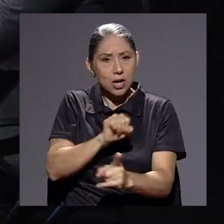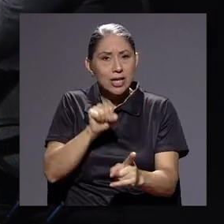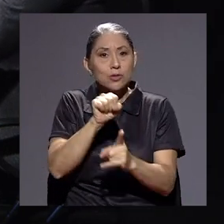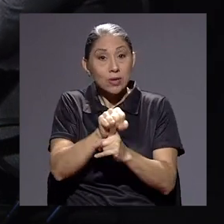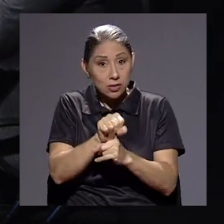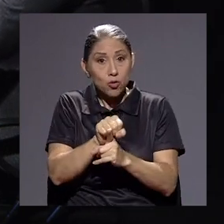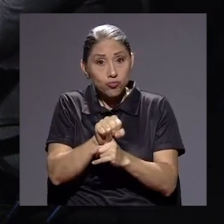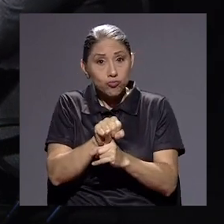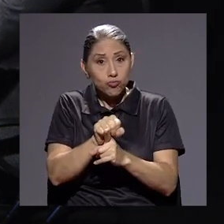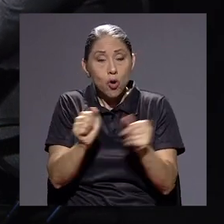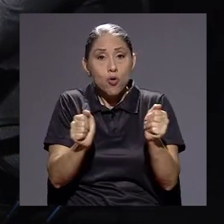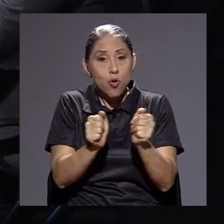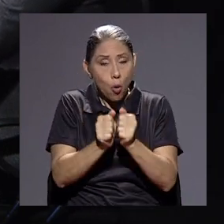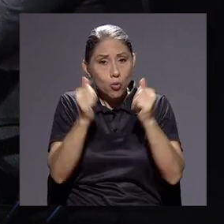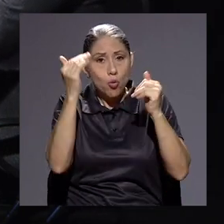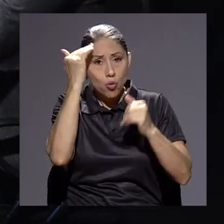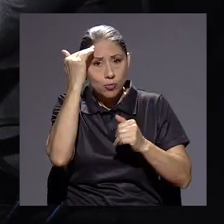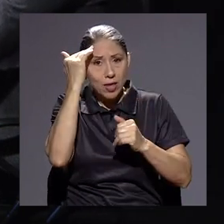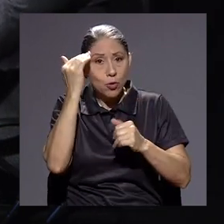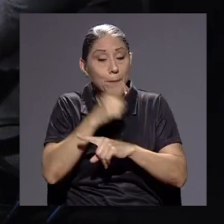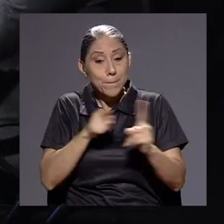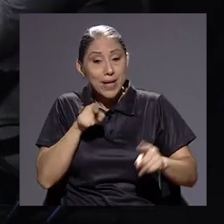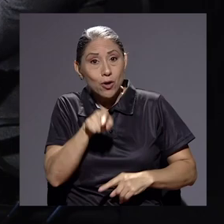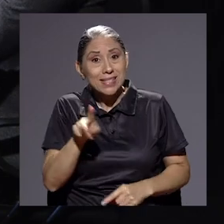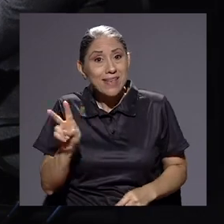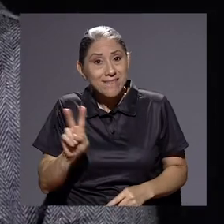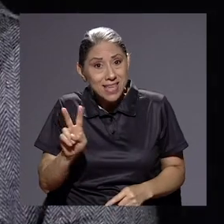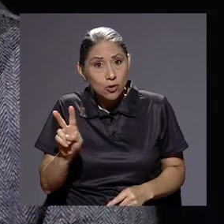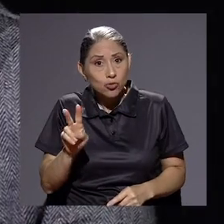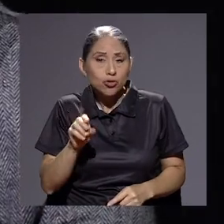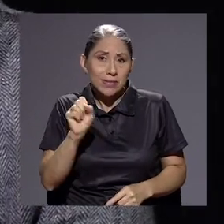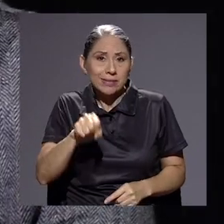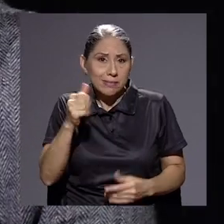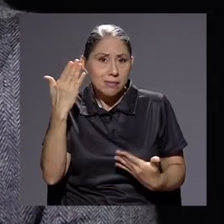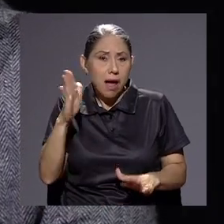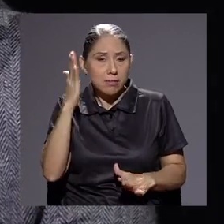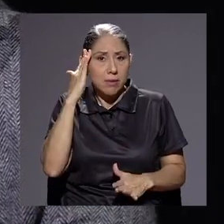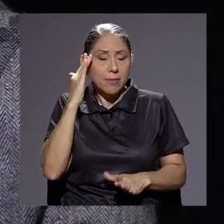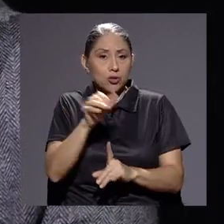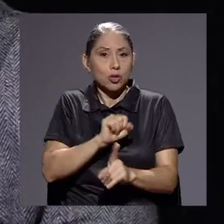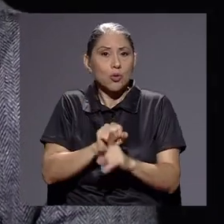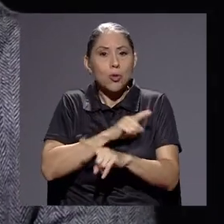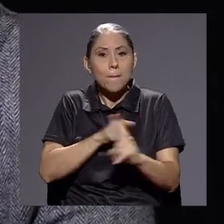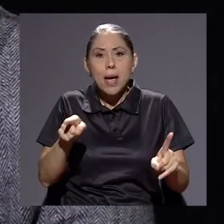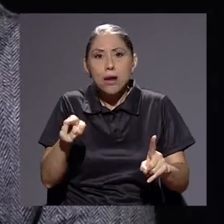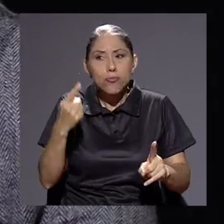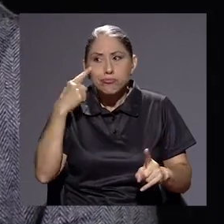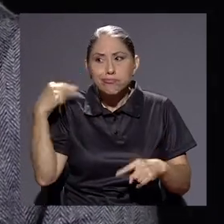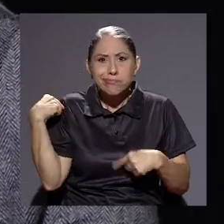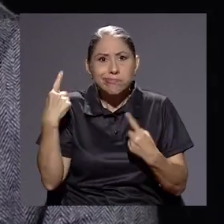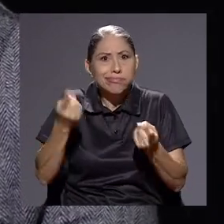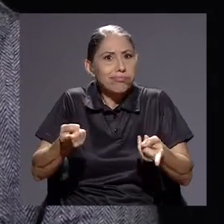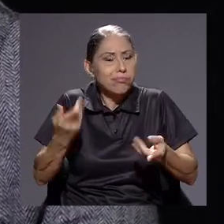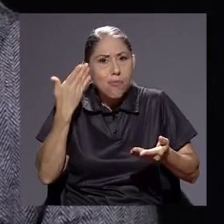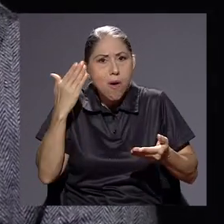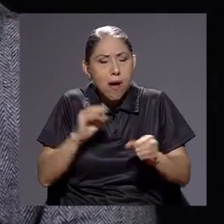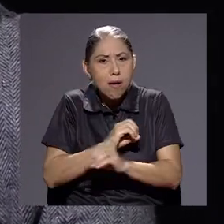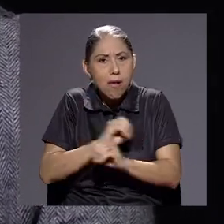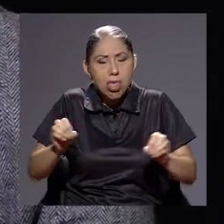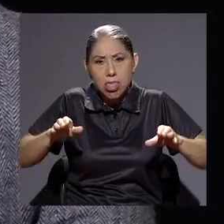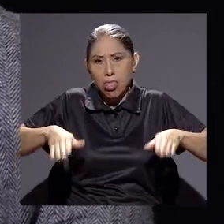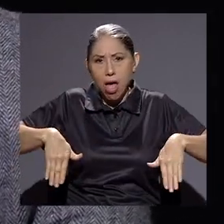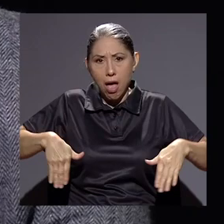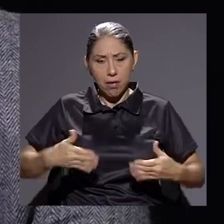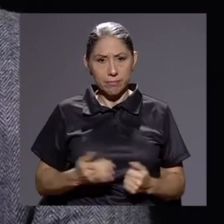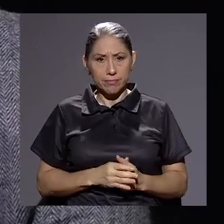una situación que, si bien es cierto, es un virus, es desconocida, porque hay un problema también que tiene que ver con la forma